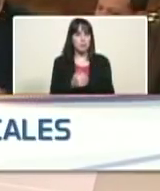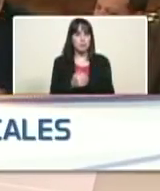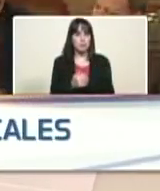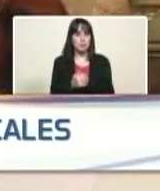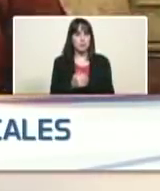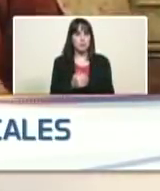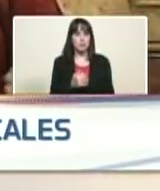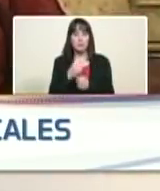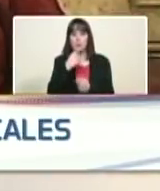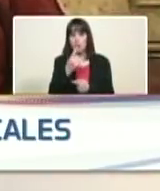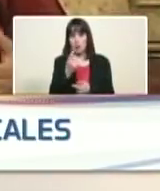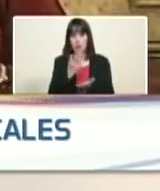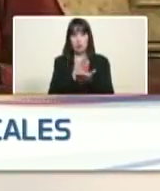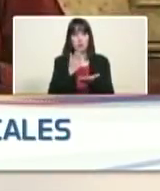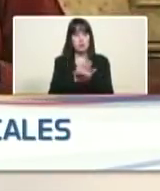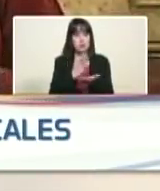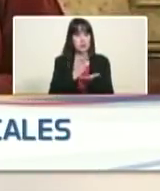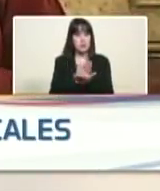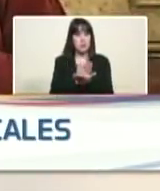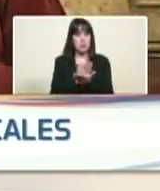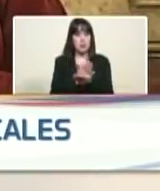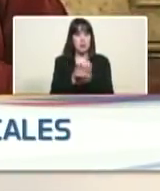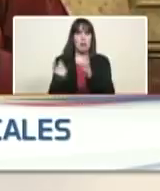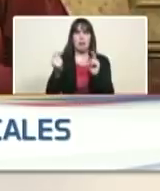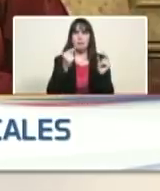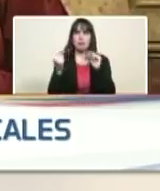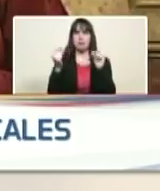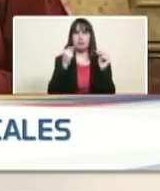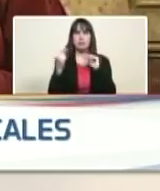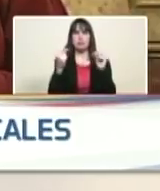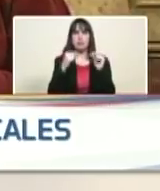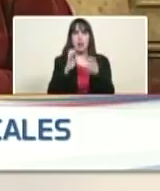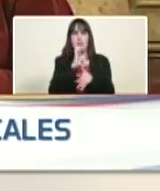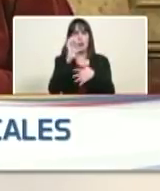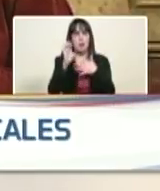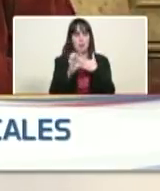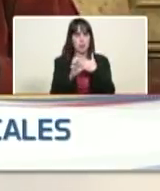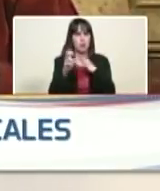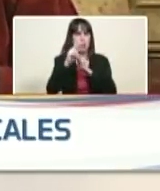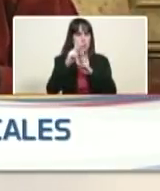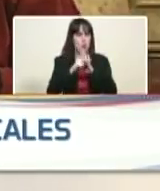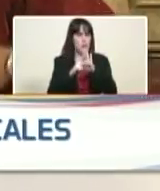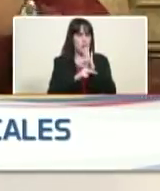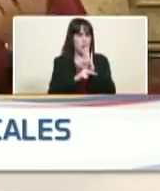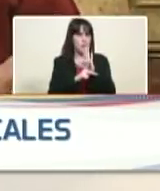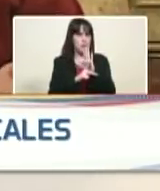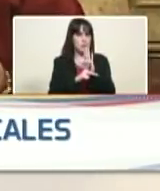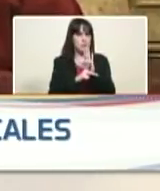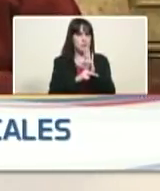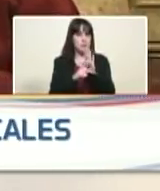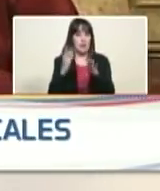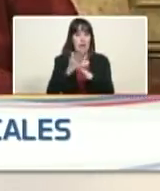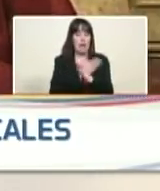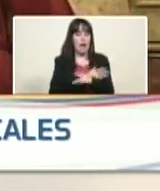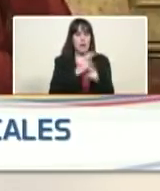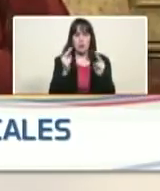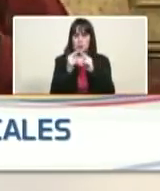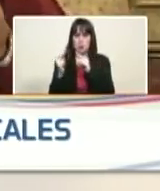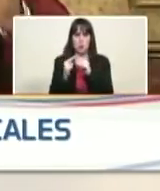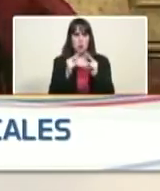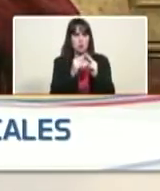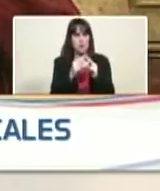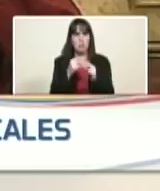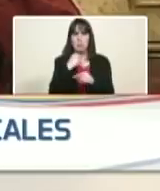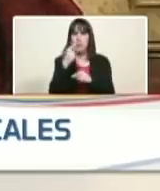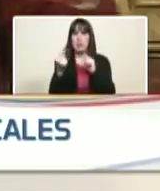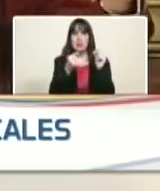Yo le digo siempre al equipo económico, cuando estábamos debatiendo los elementos del programa, que todavía no se conocían en público, le decían,